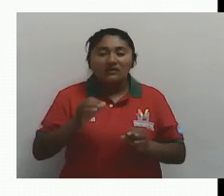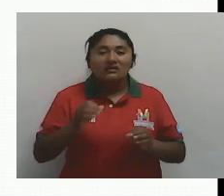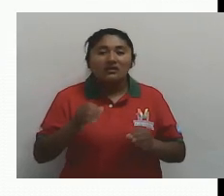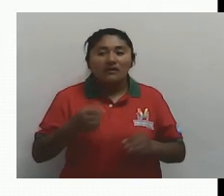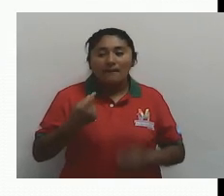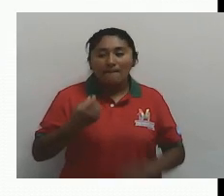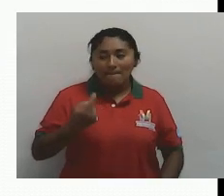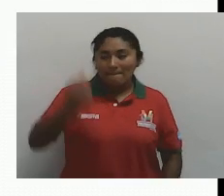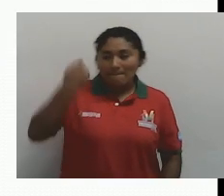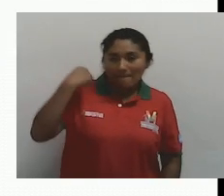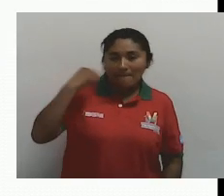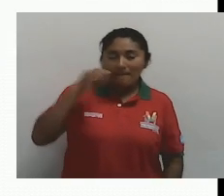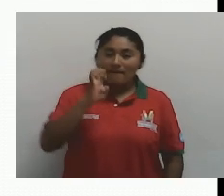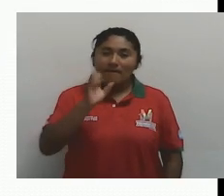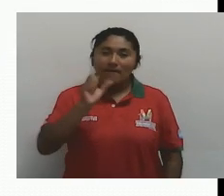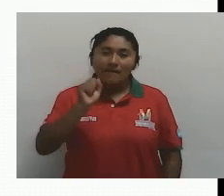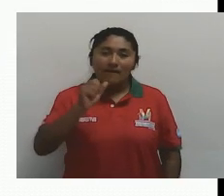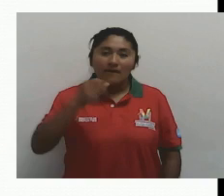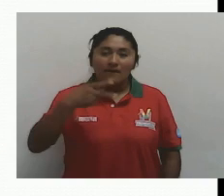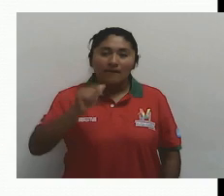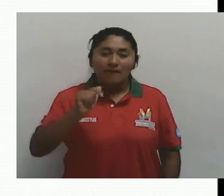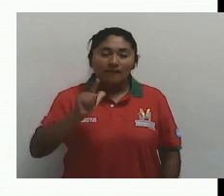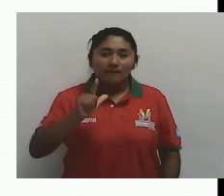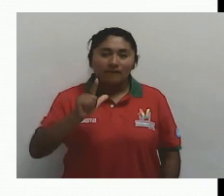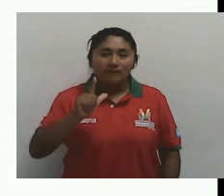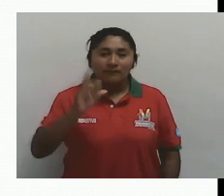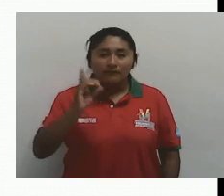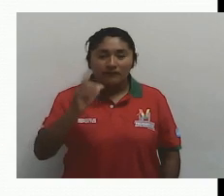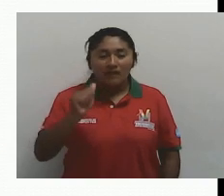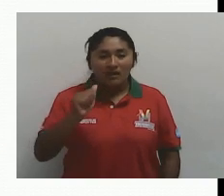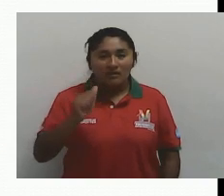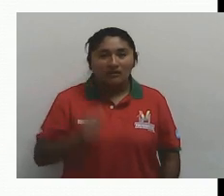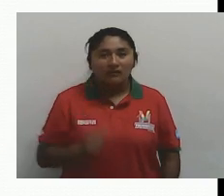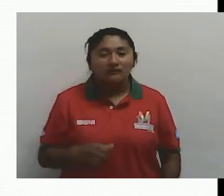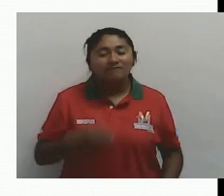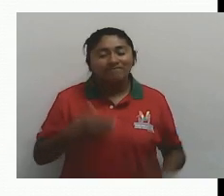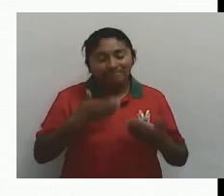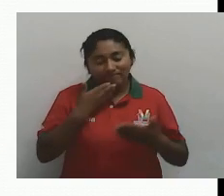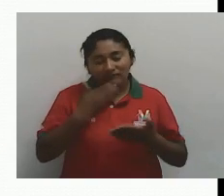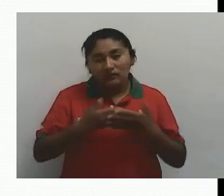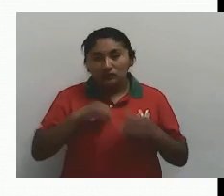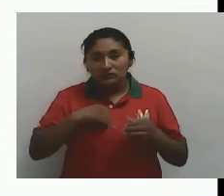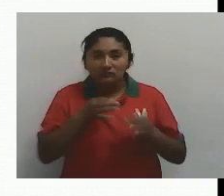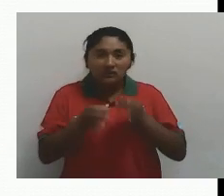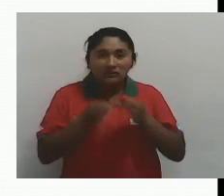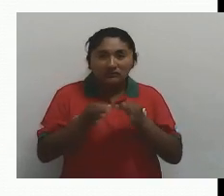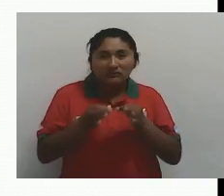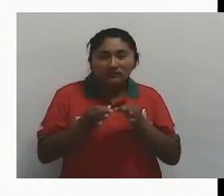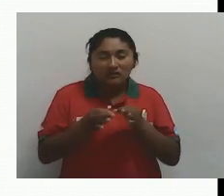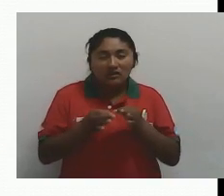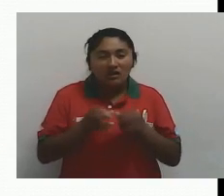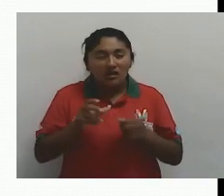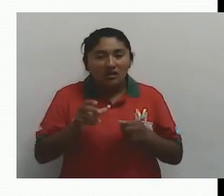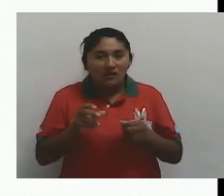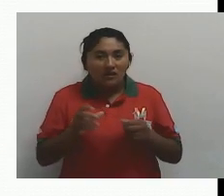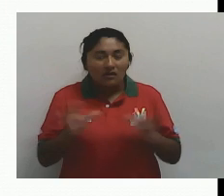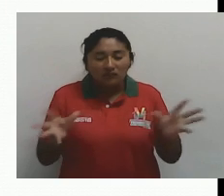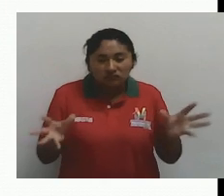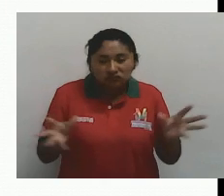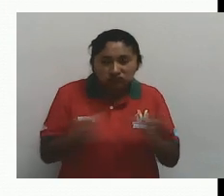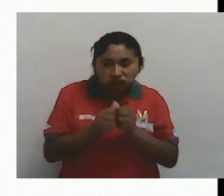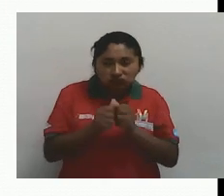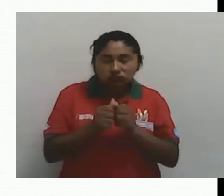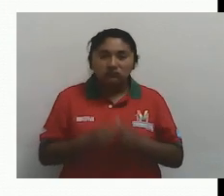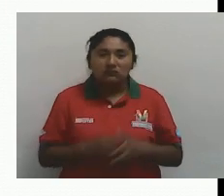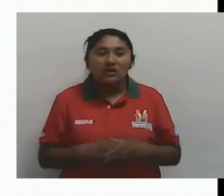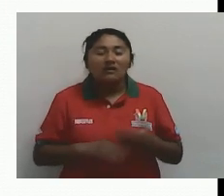Les voy a dar pautas de estos dos estilos, que si lo ampliamos es un poco largo, pero básicamente voy